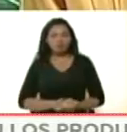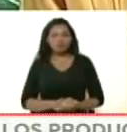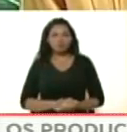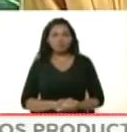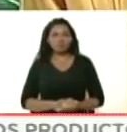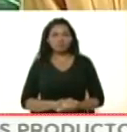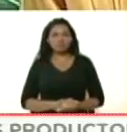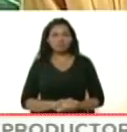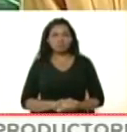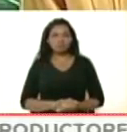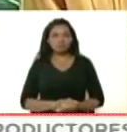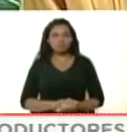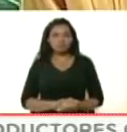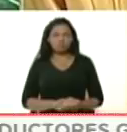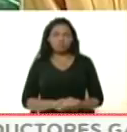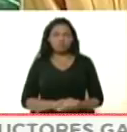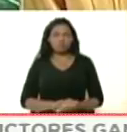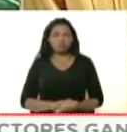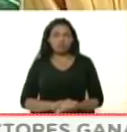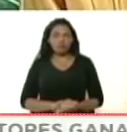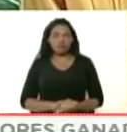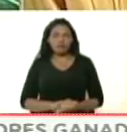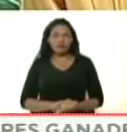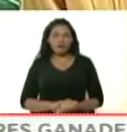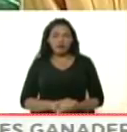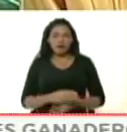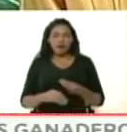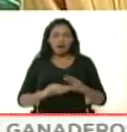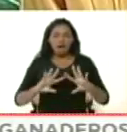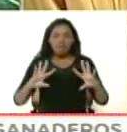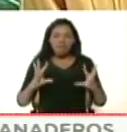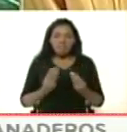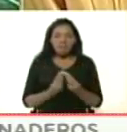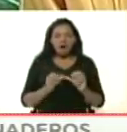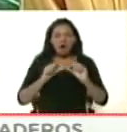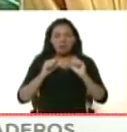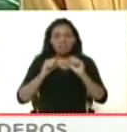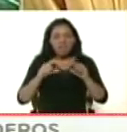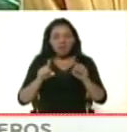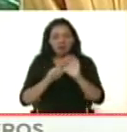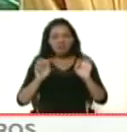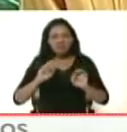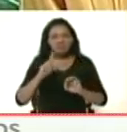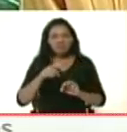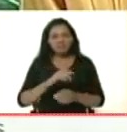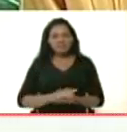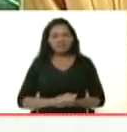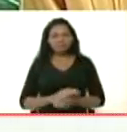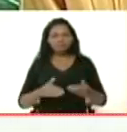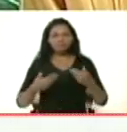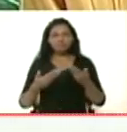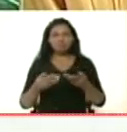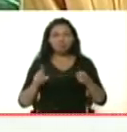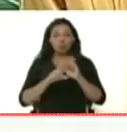La raza criolla que se ha adaptado, se ha mantenido y que ha dado